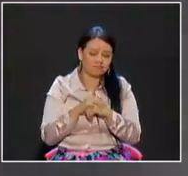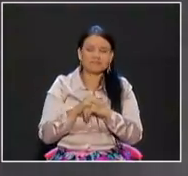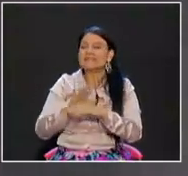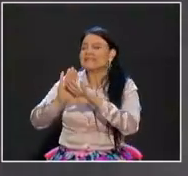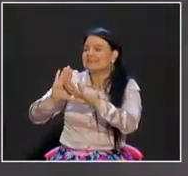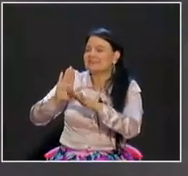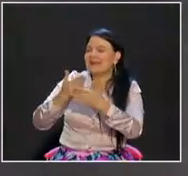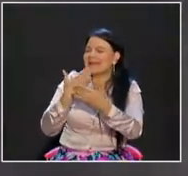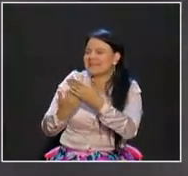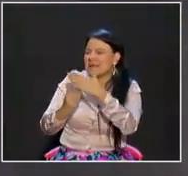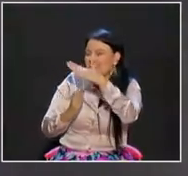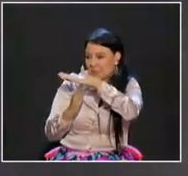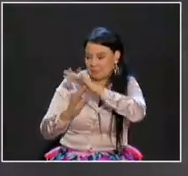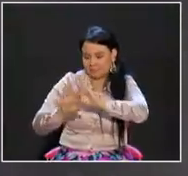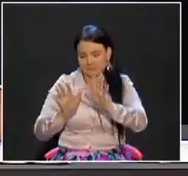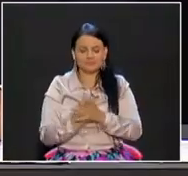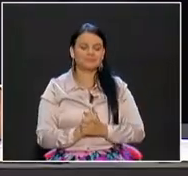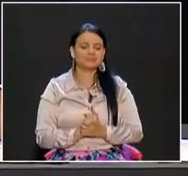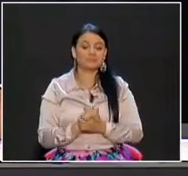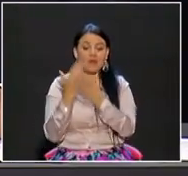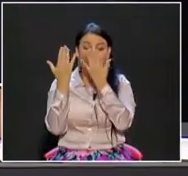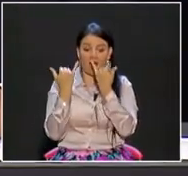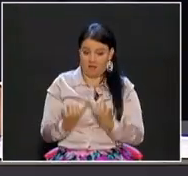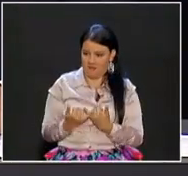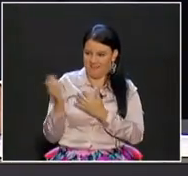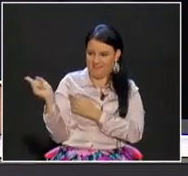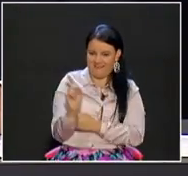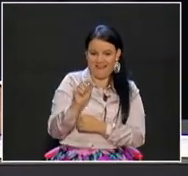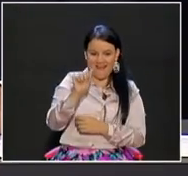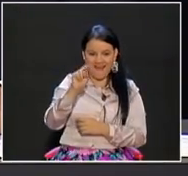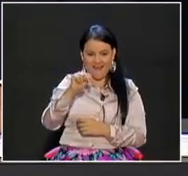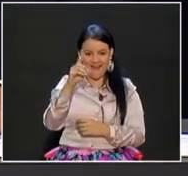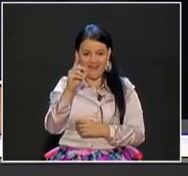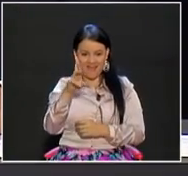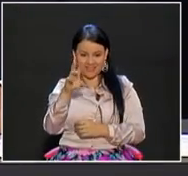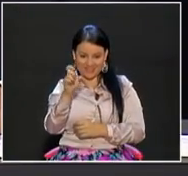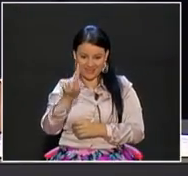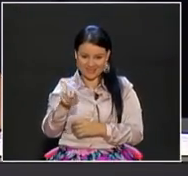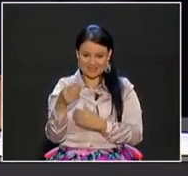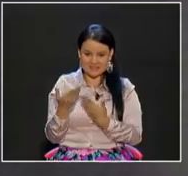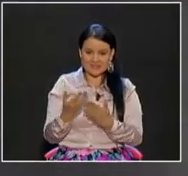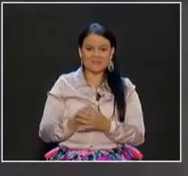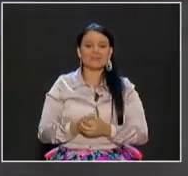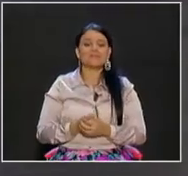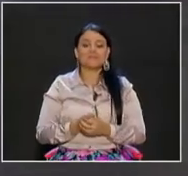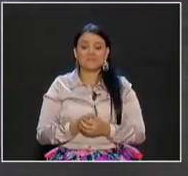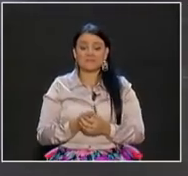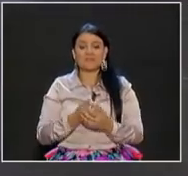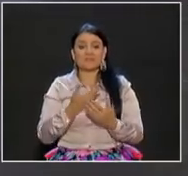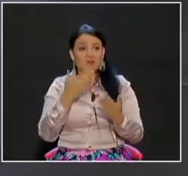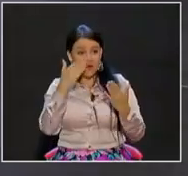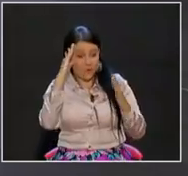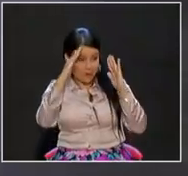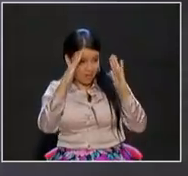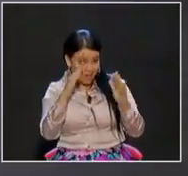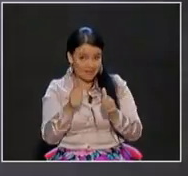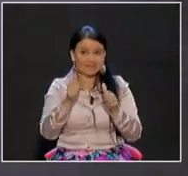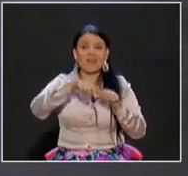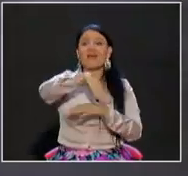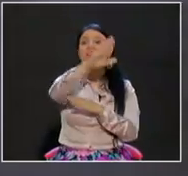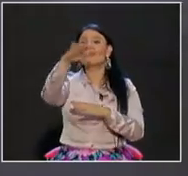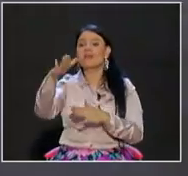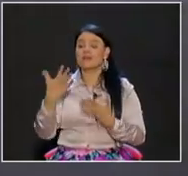gracias el turno ahora es para andrés guerra parcela felipe antioquia hola soy andrés